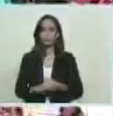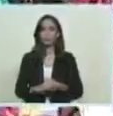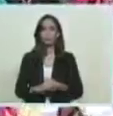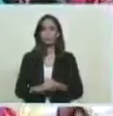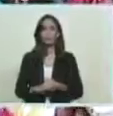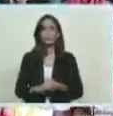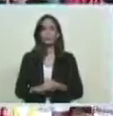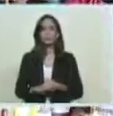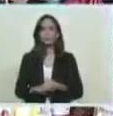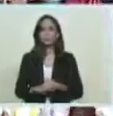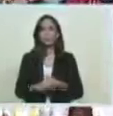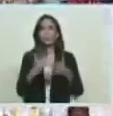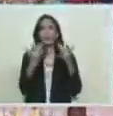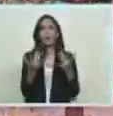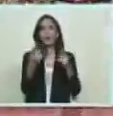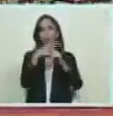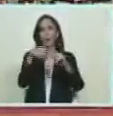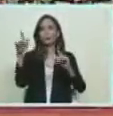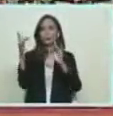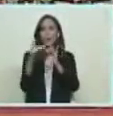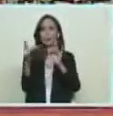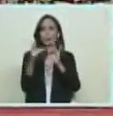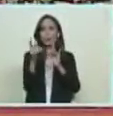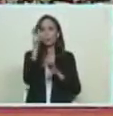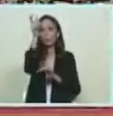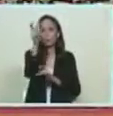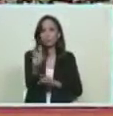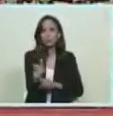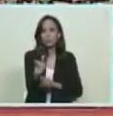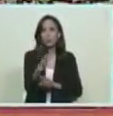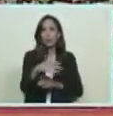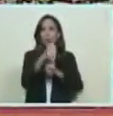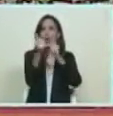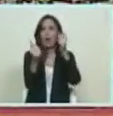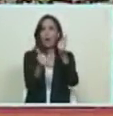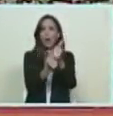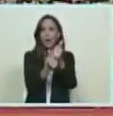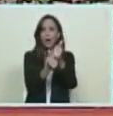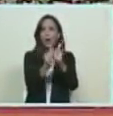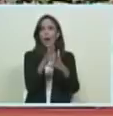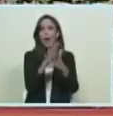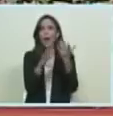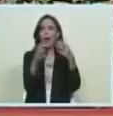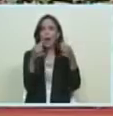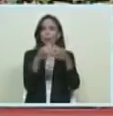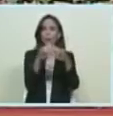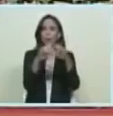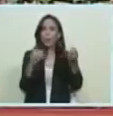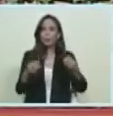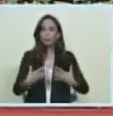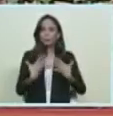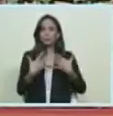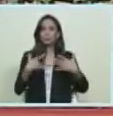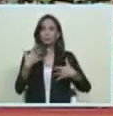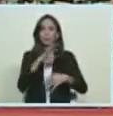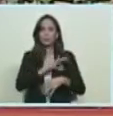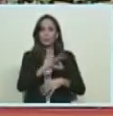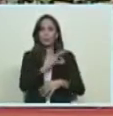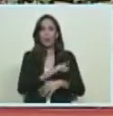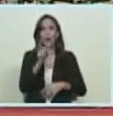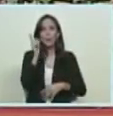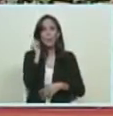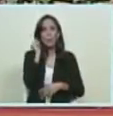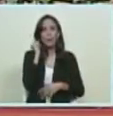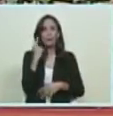Ahora quiero darle un pase a la viceministra de la Suprema Felicidad Social, Carolina